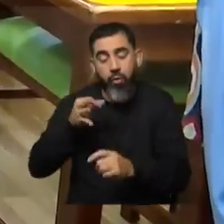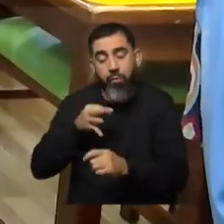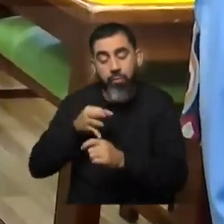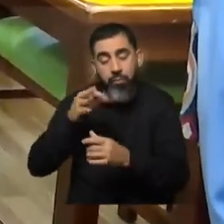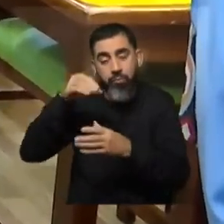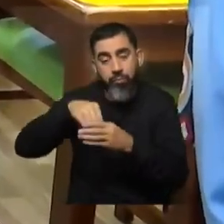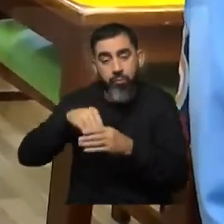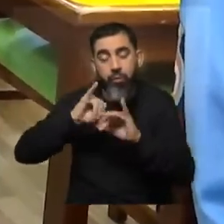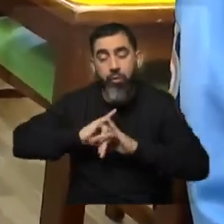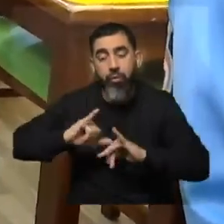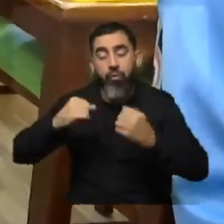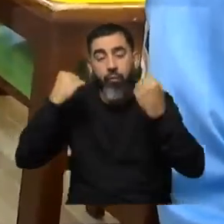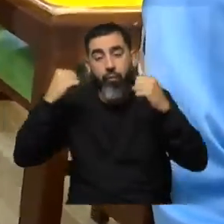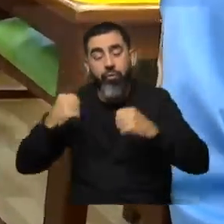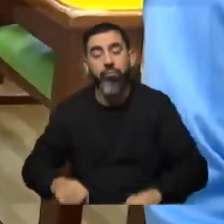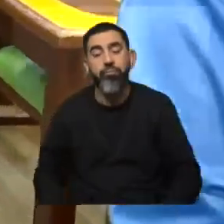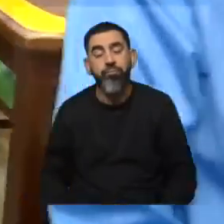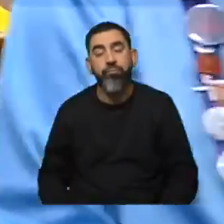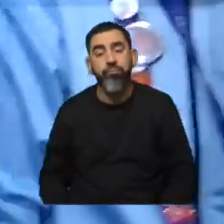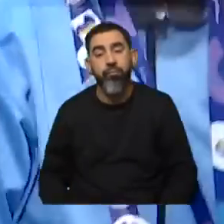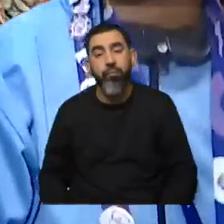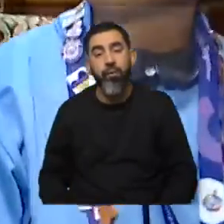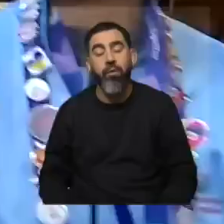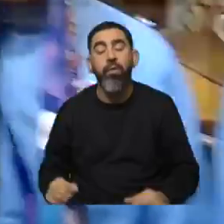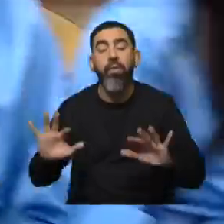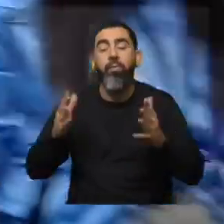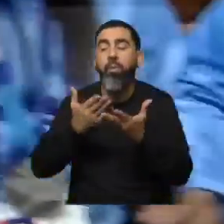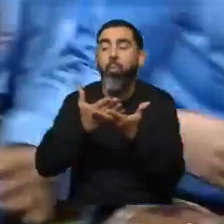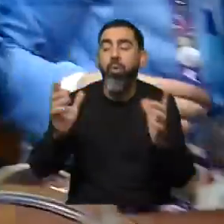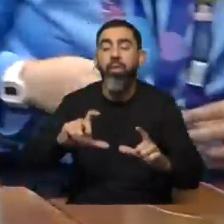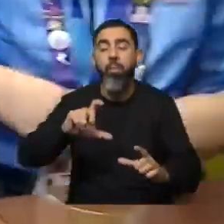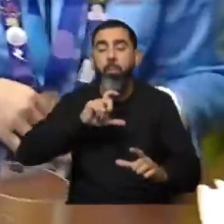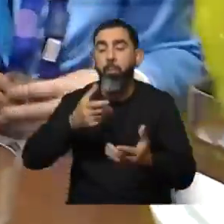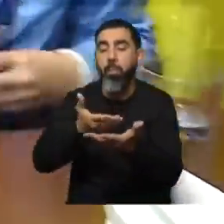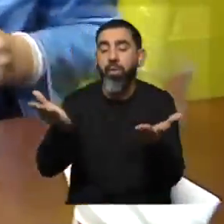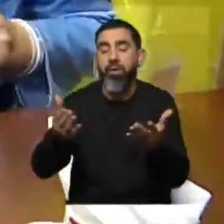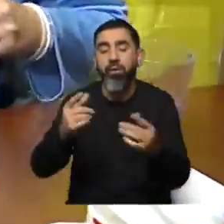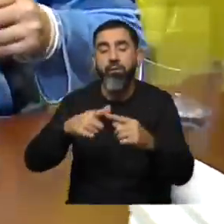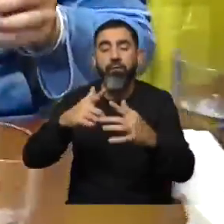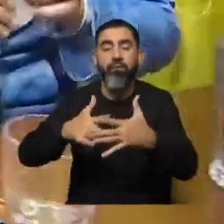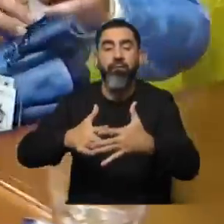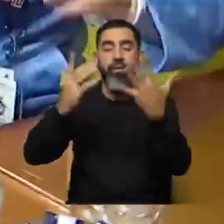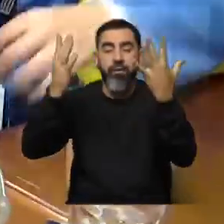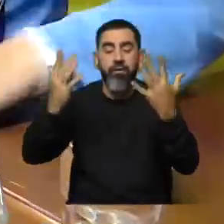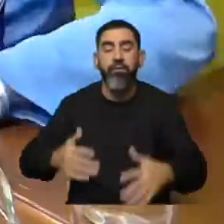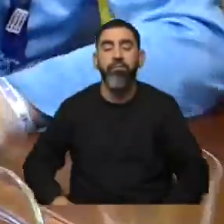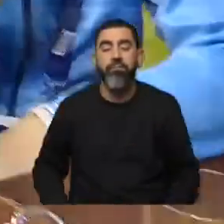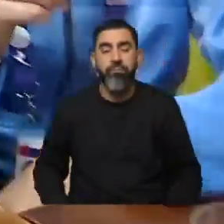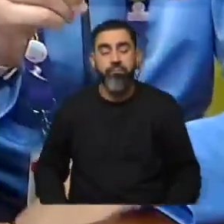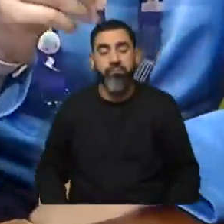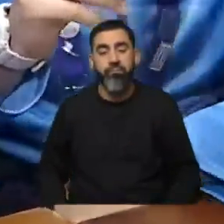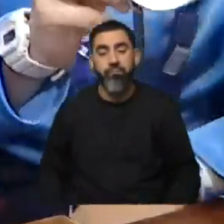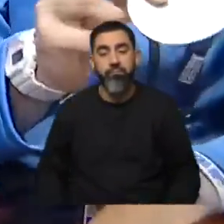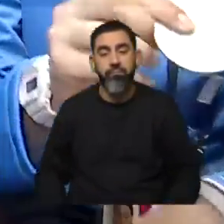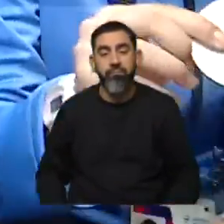parte y difundiendo el deporte Bueno nos vamos a despedir capaz que muestran las medallas así y festejamos entre todos les parece compañero